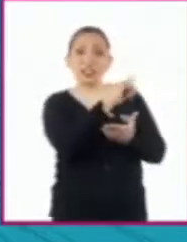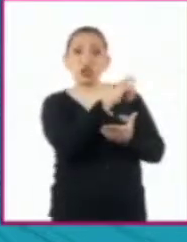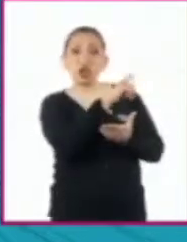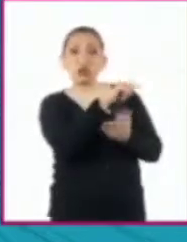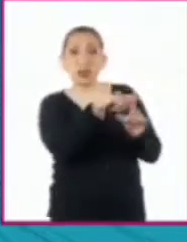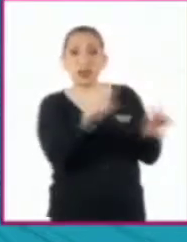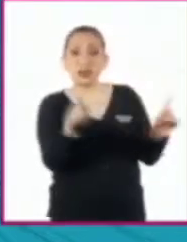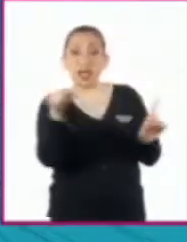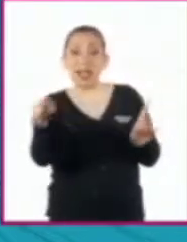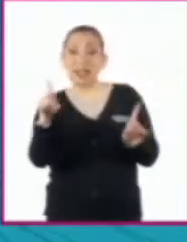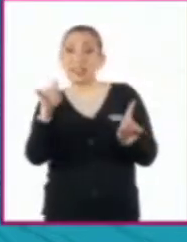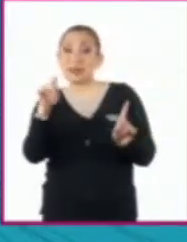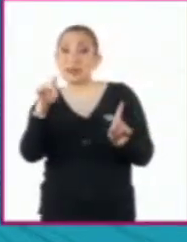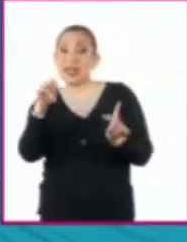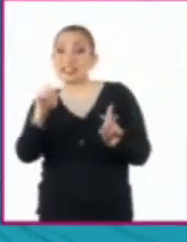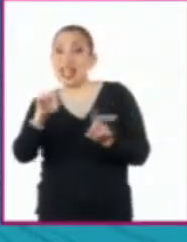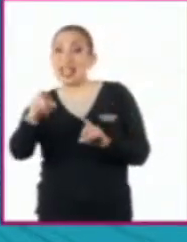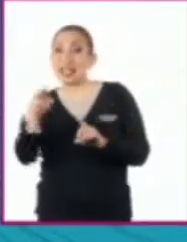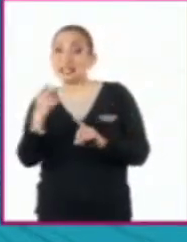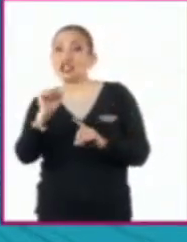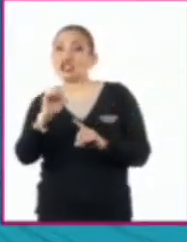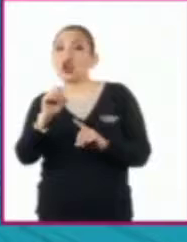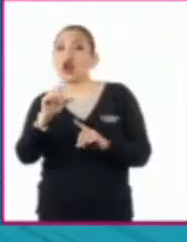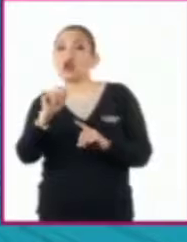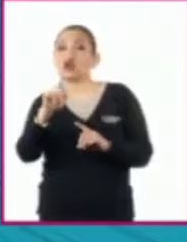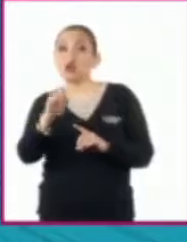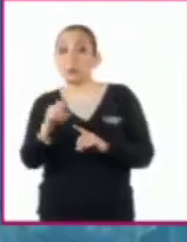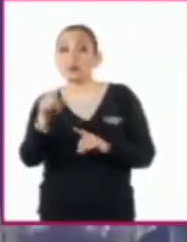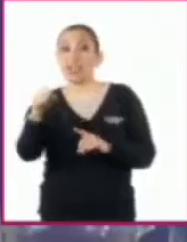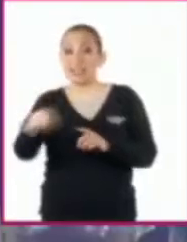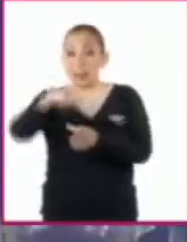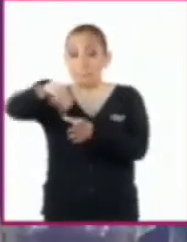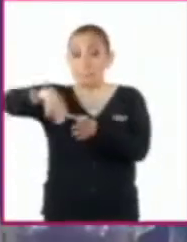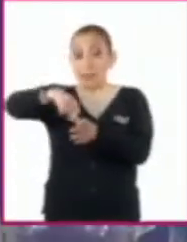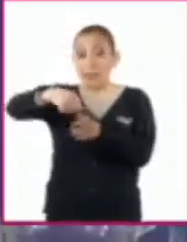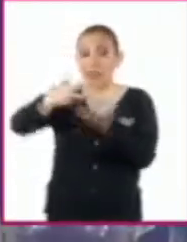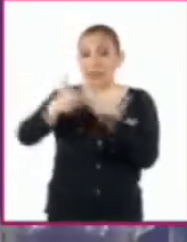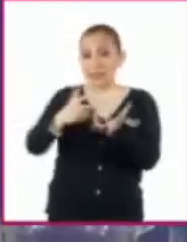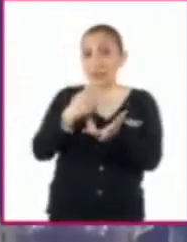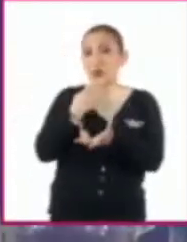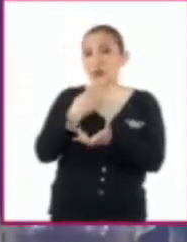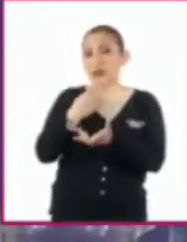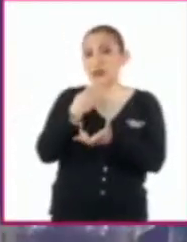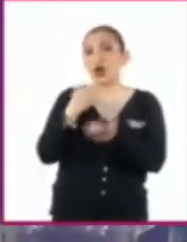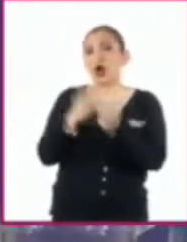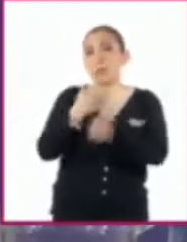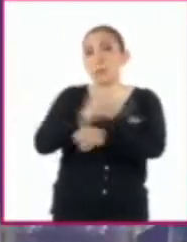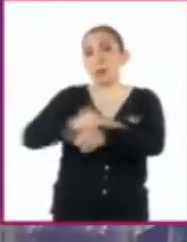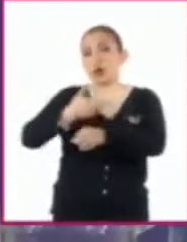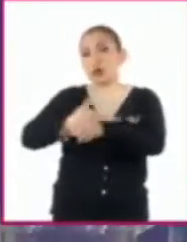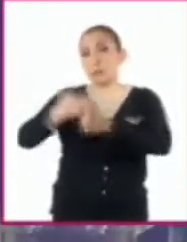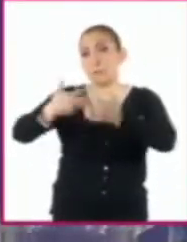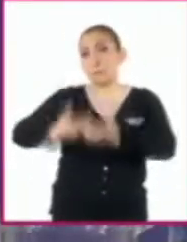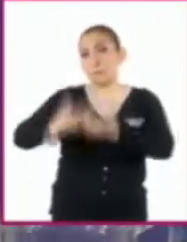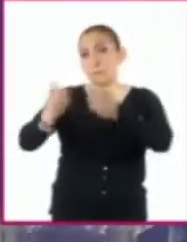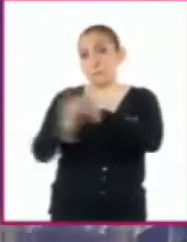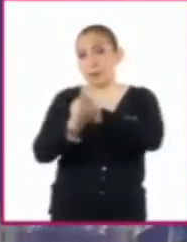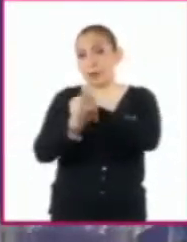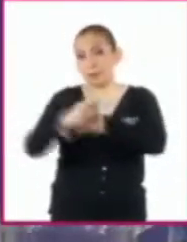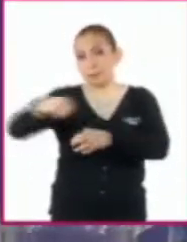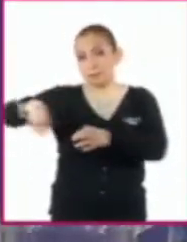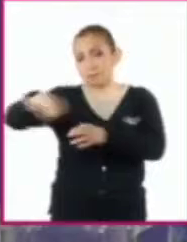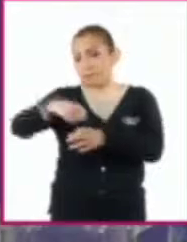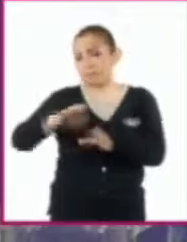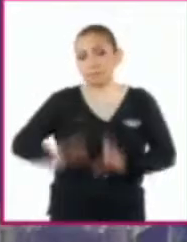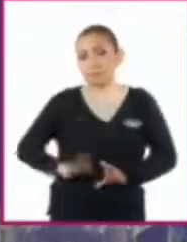disoluciones, la fase dispersa equivale al soluto. Este tipo de mezclas generalmente se produce mediante procedimientos mecánicos de mezclado.